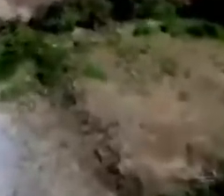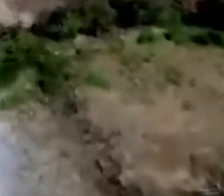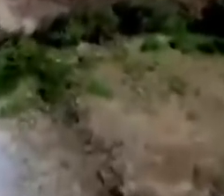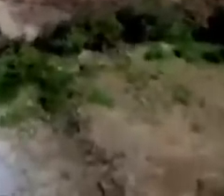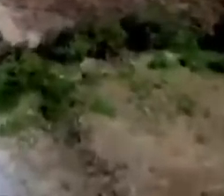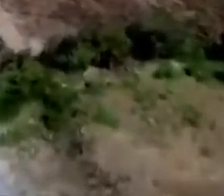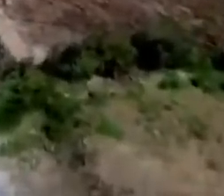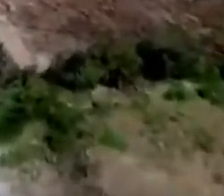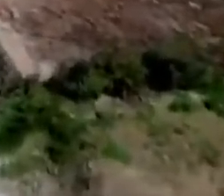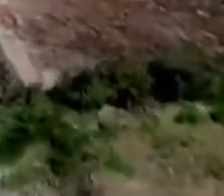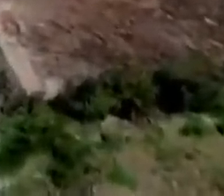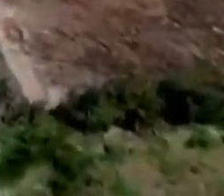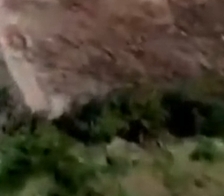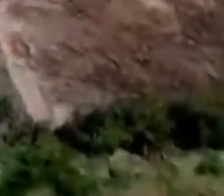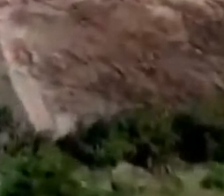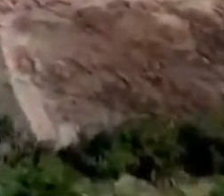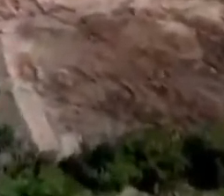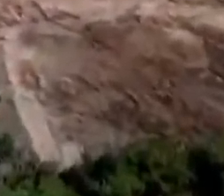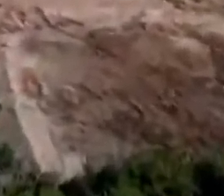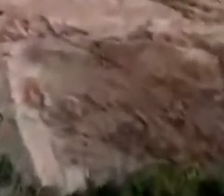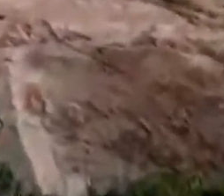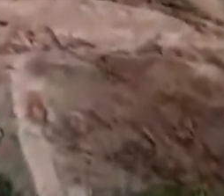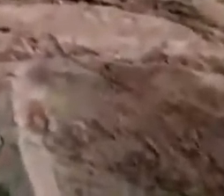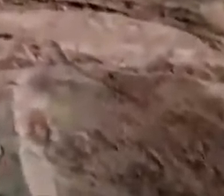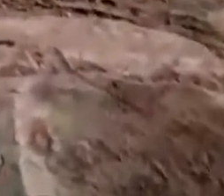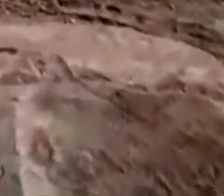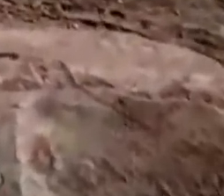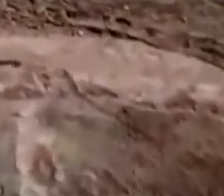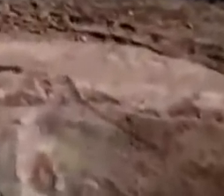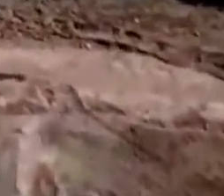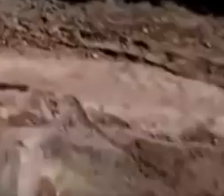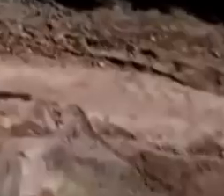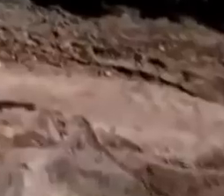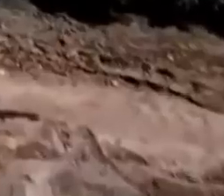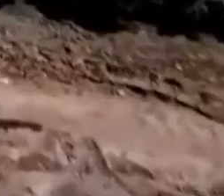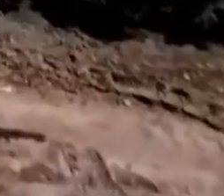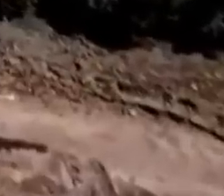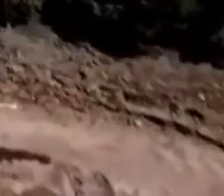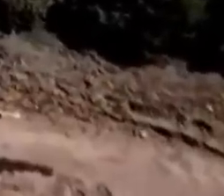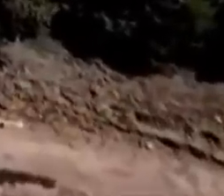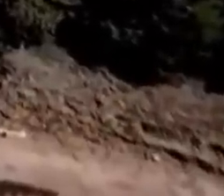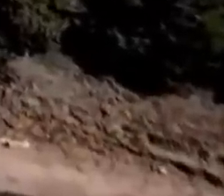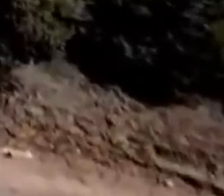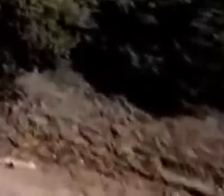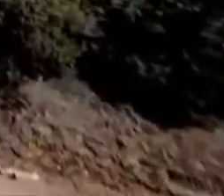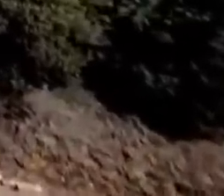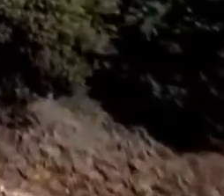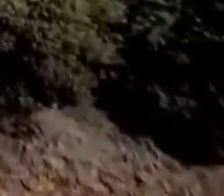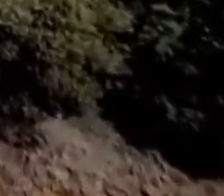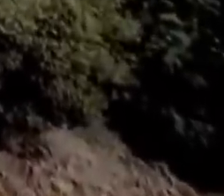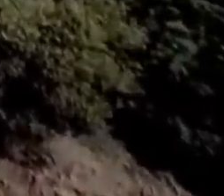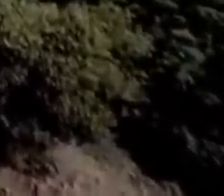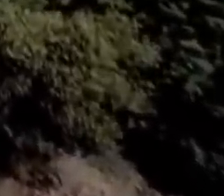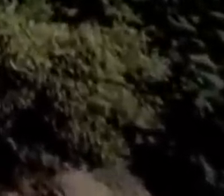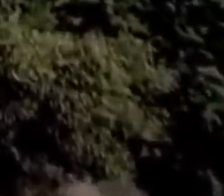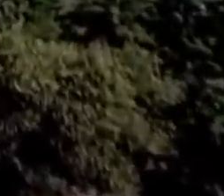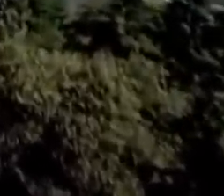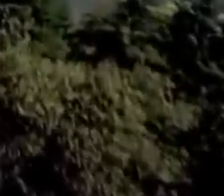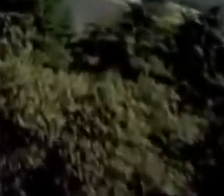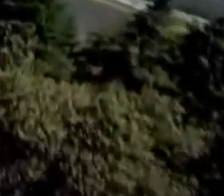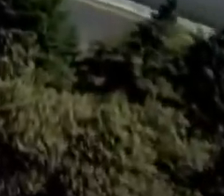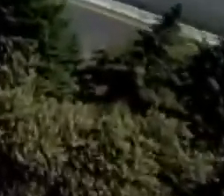usada a partir del día de hoy. Estoy contenta por estar inaugurando este puente. Esta